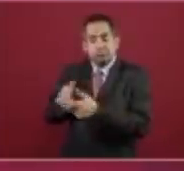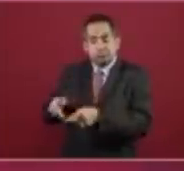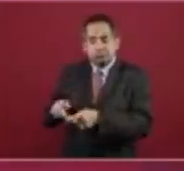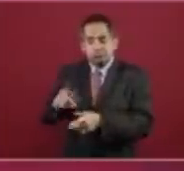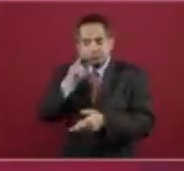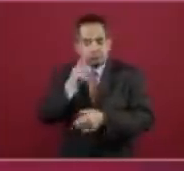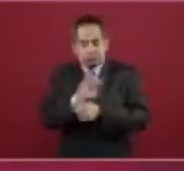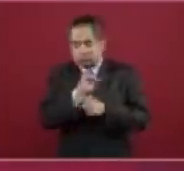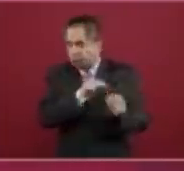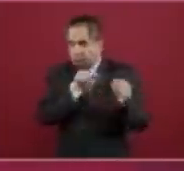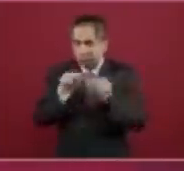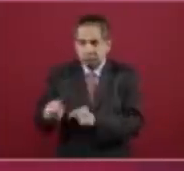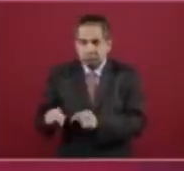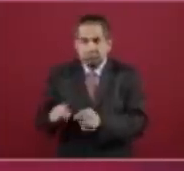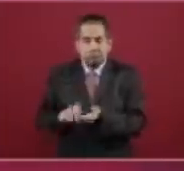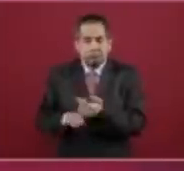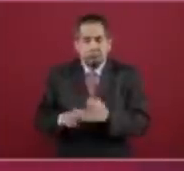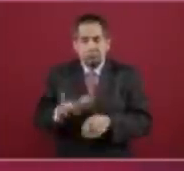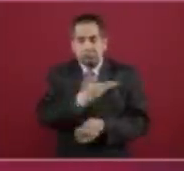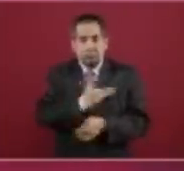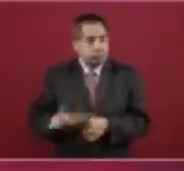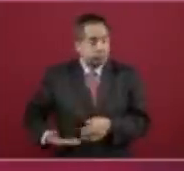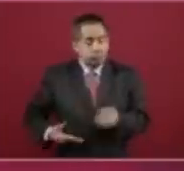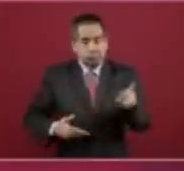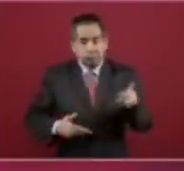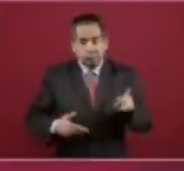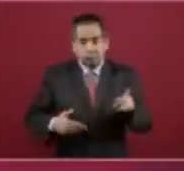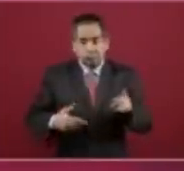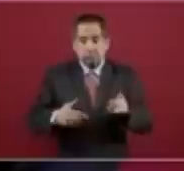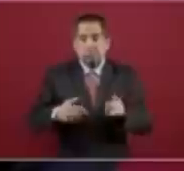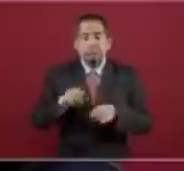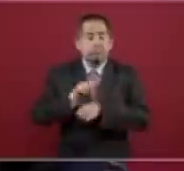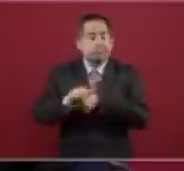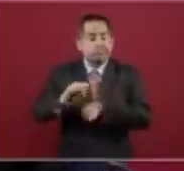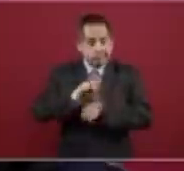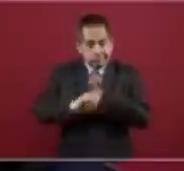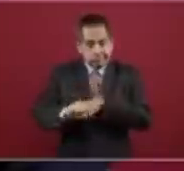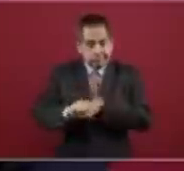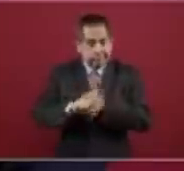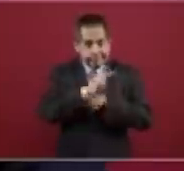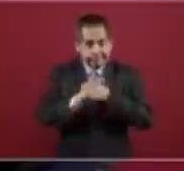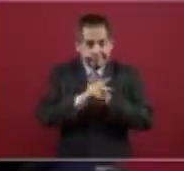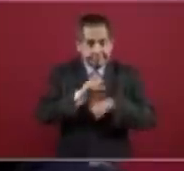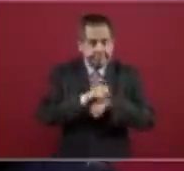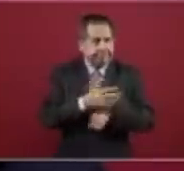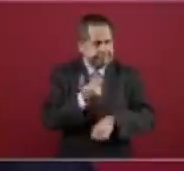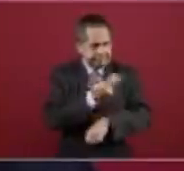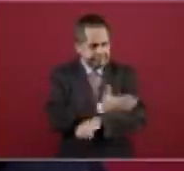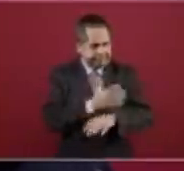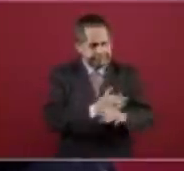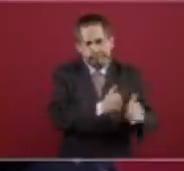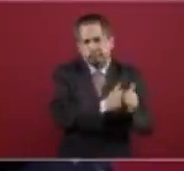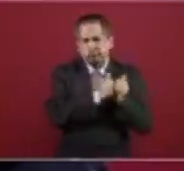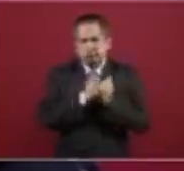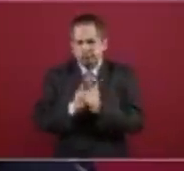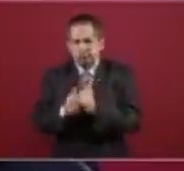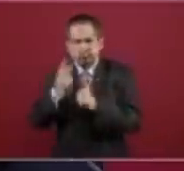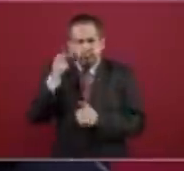invitarlo al presidente electo de El Salvador para que me acompañe. Si no toda la